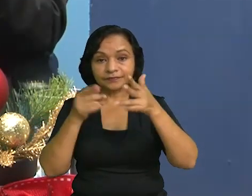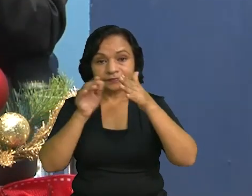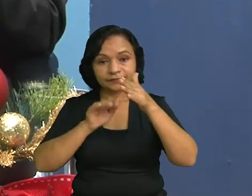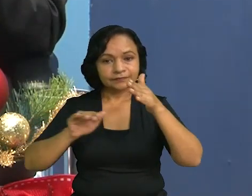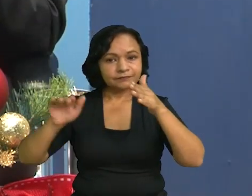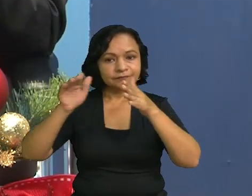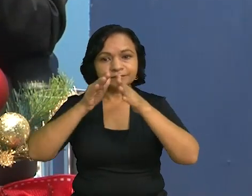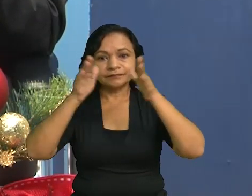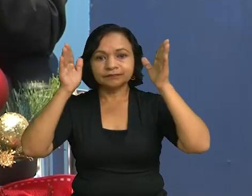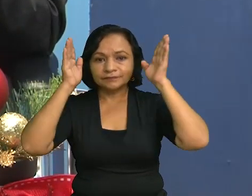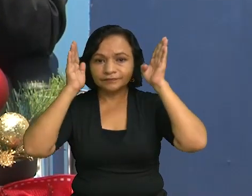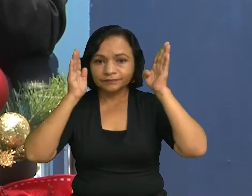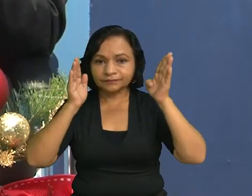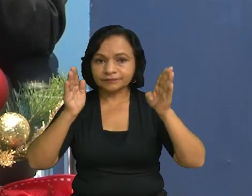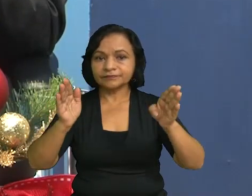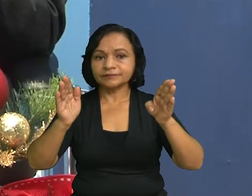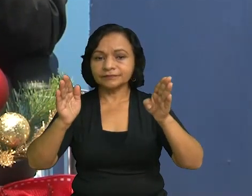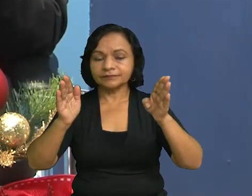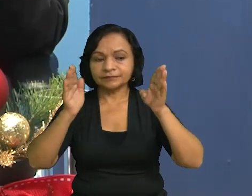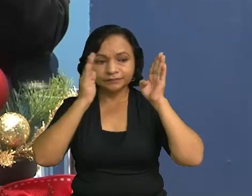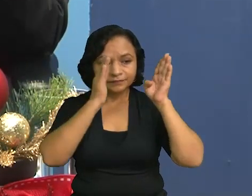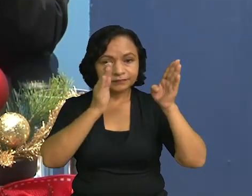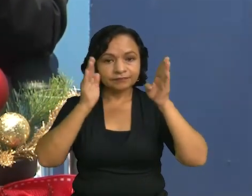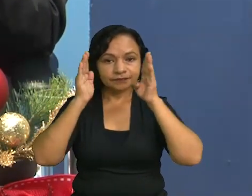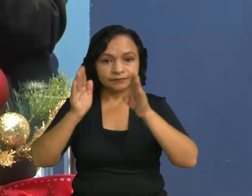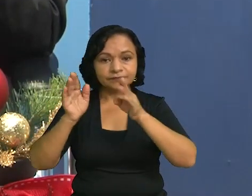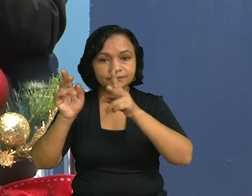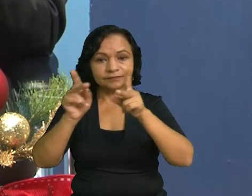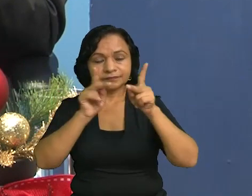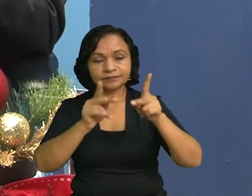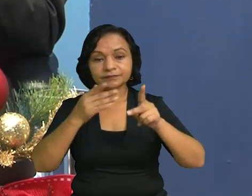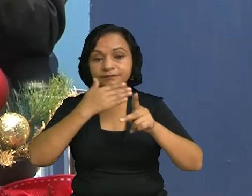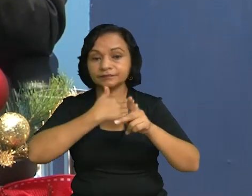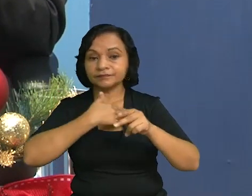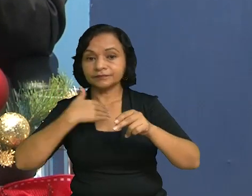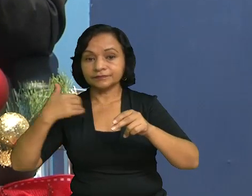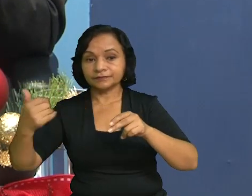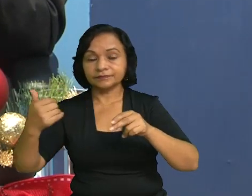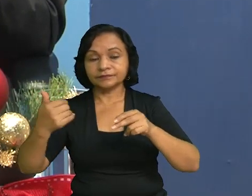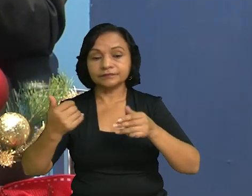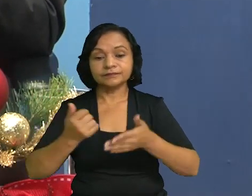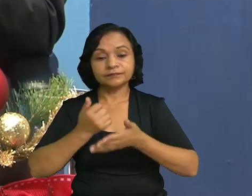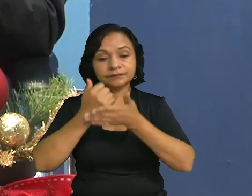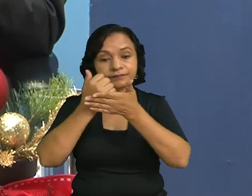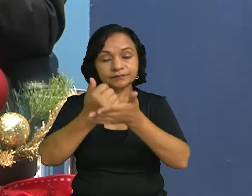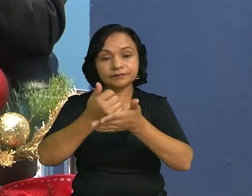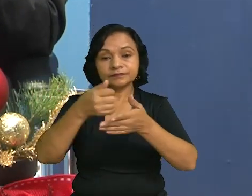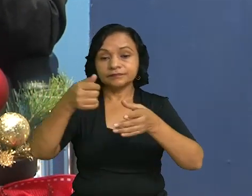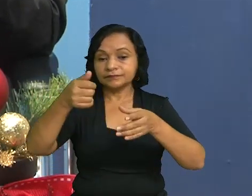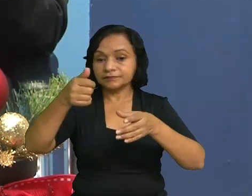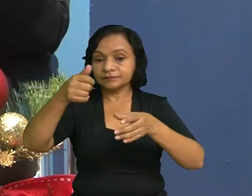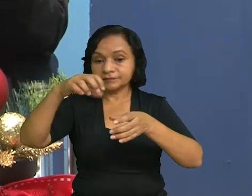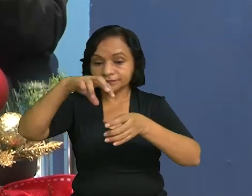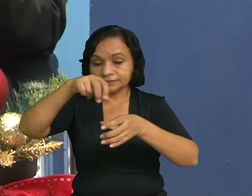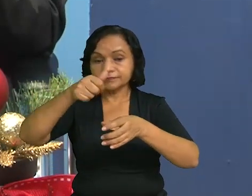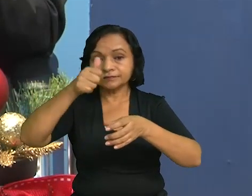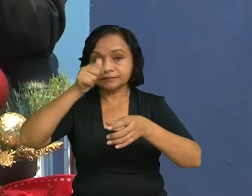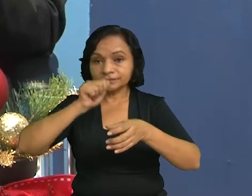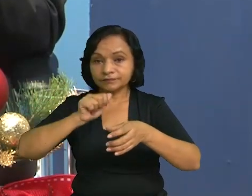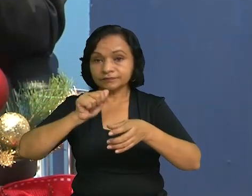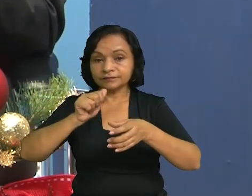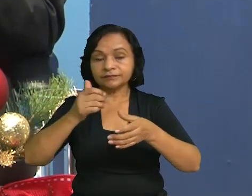amplio en temas de la cobertura con mayor calidad en el servicio que vamos a brindar a las comunidades mejor que